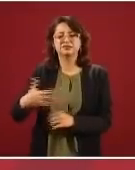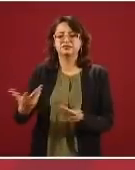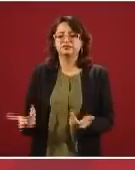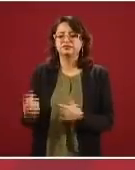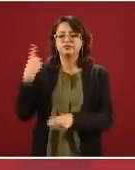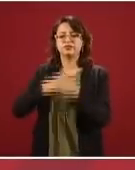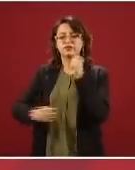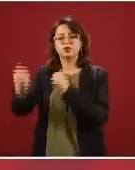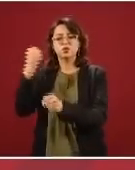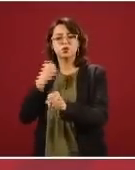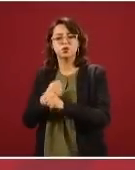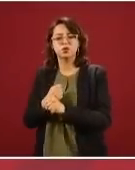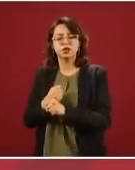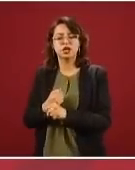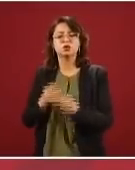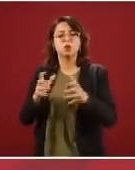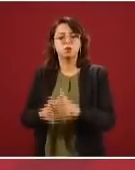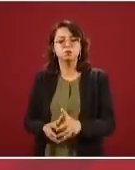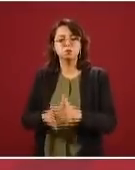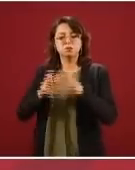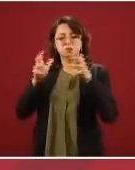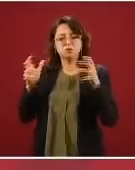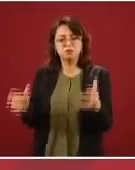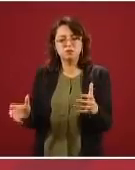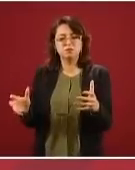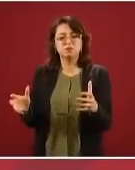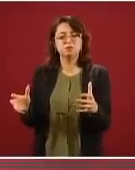El año pasado aumentó